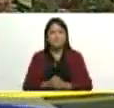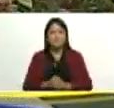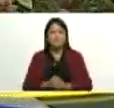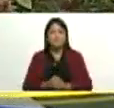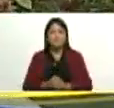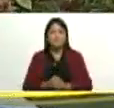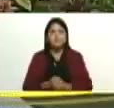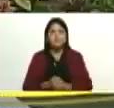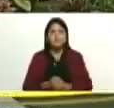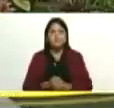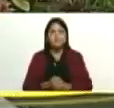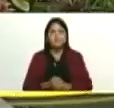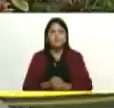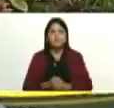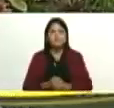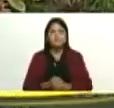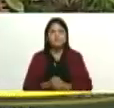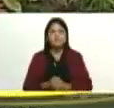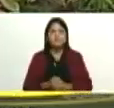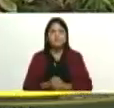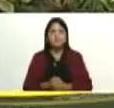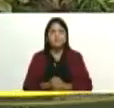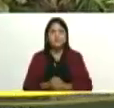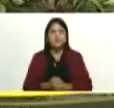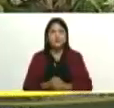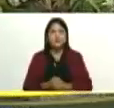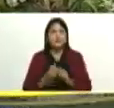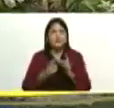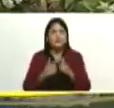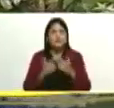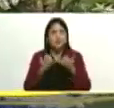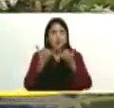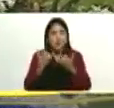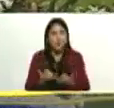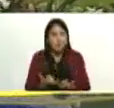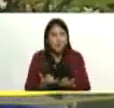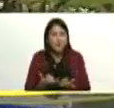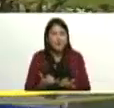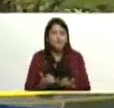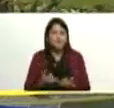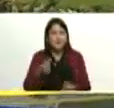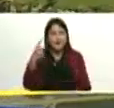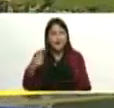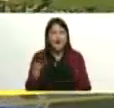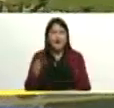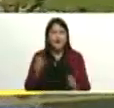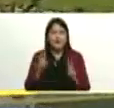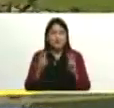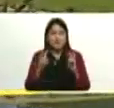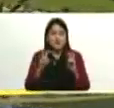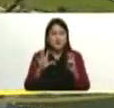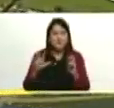ahora toma nuevos aires, nuevos bríos, nueva fuerza,